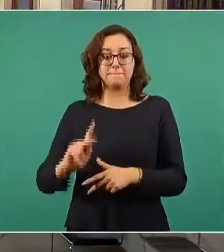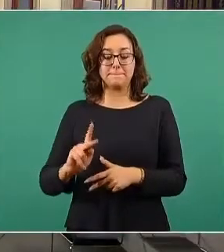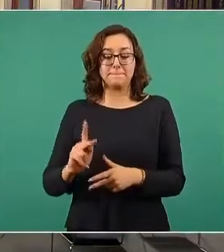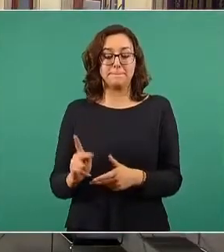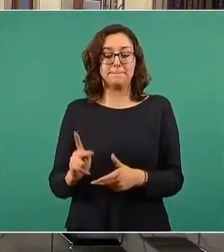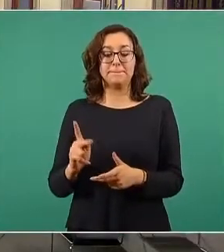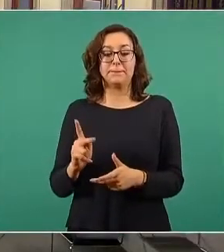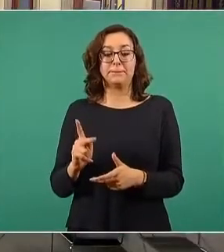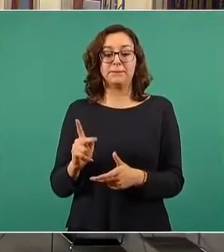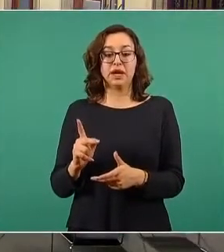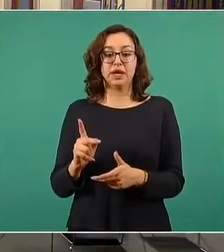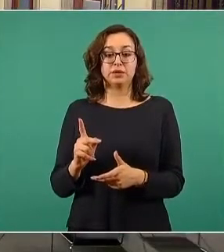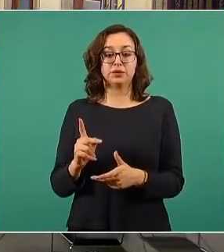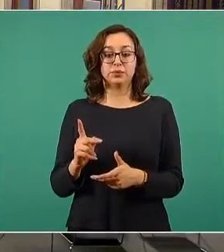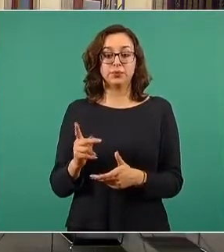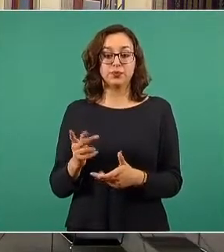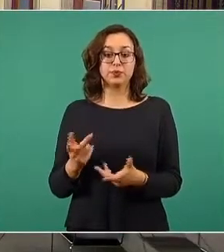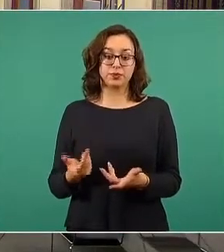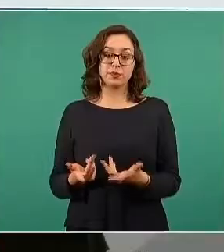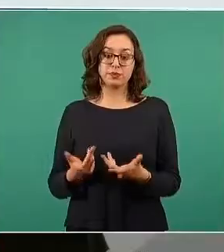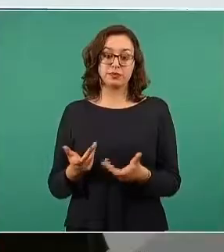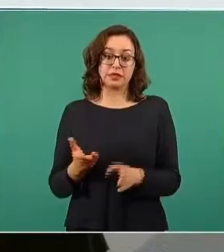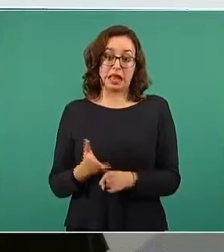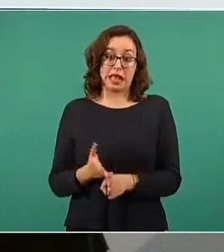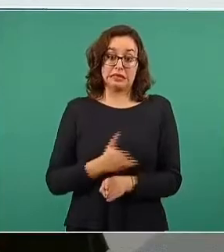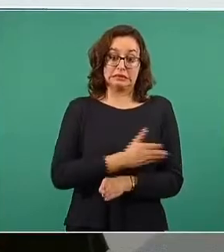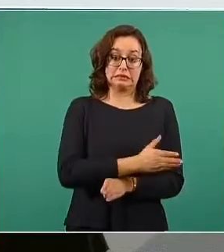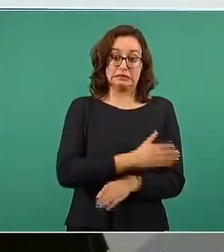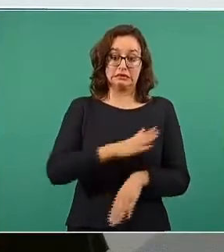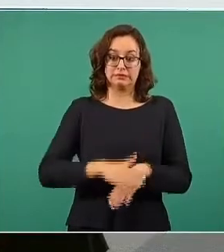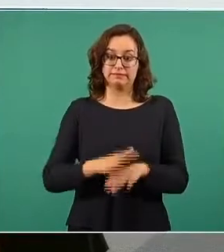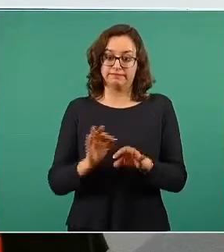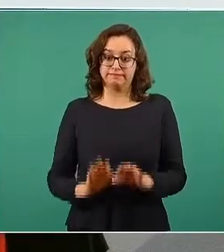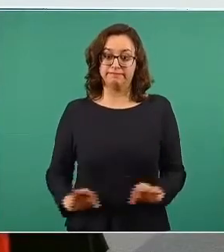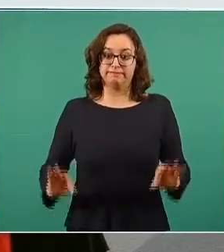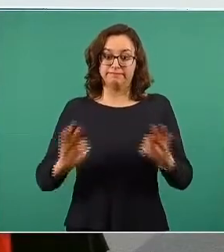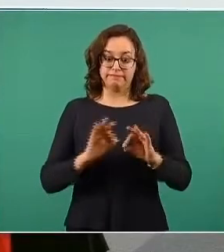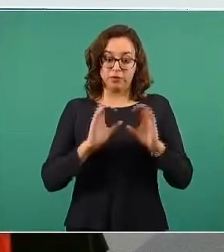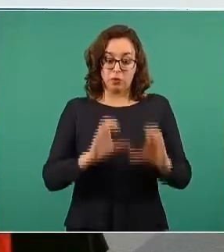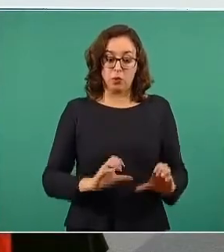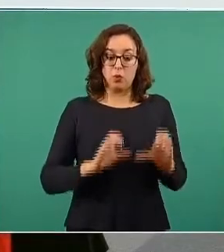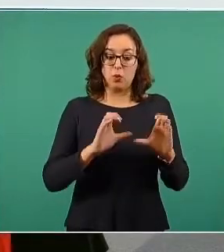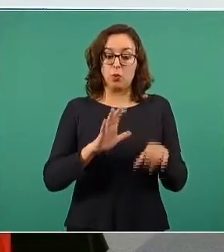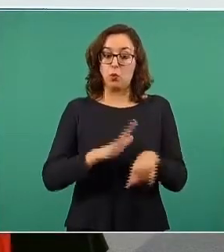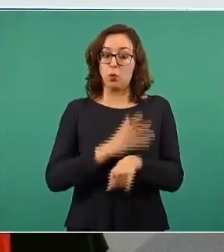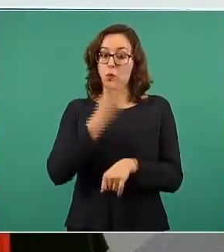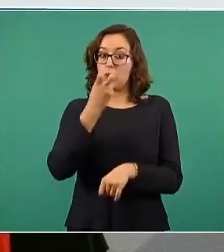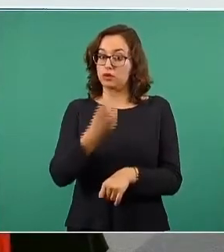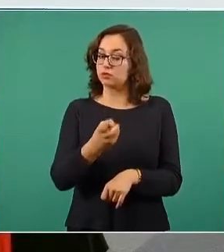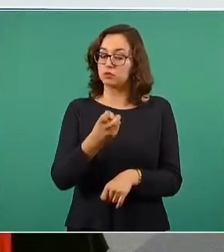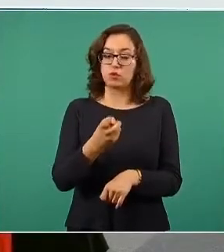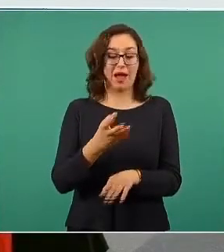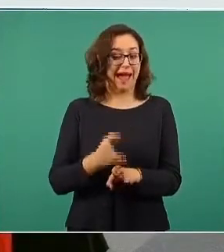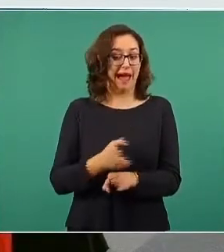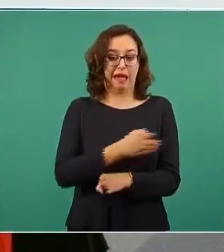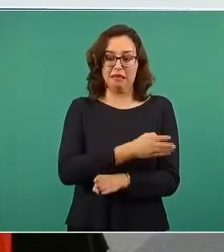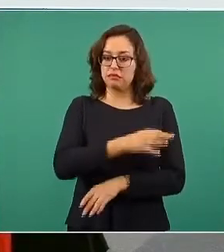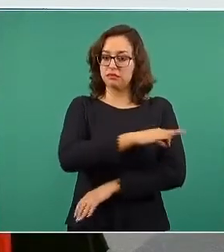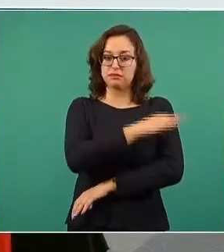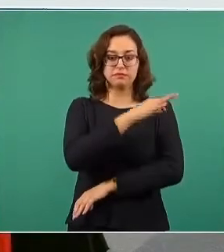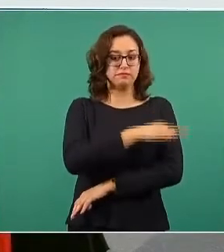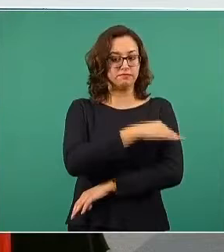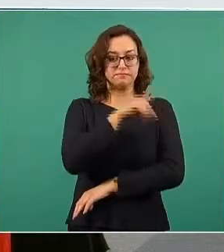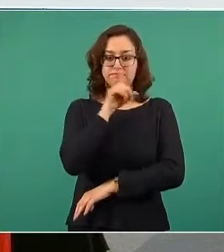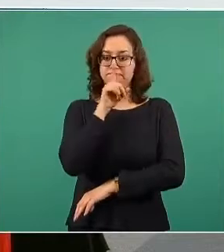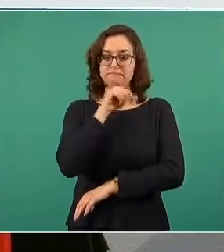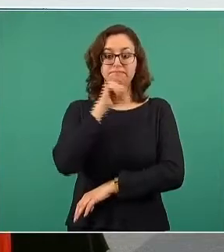la formación de estos órganos. Entonces, por esta razón es en segundo y tercer trimestre donde recomendamos